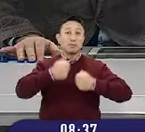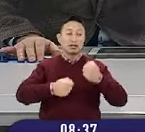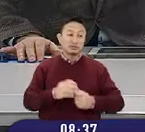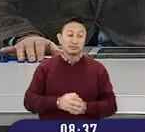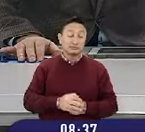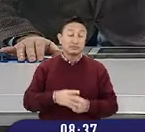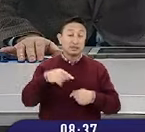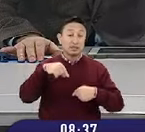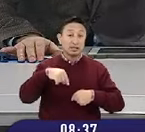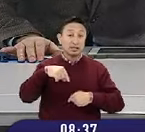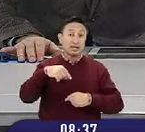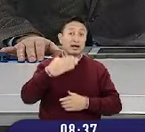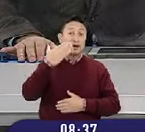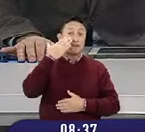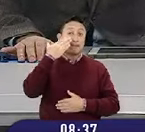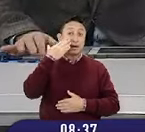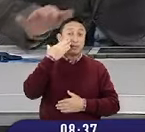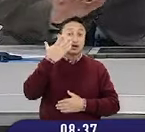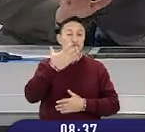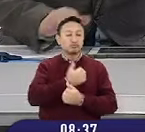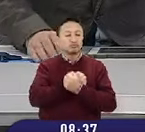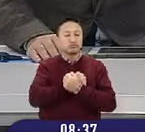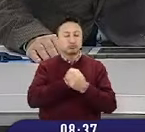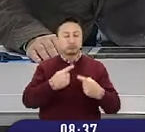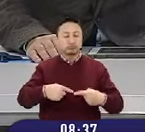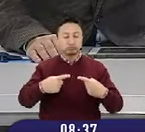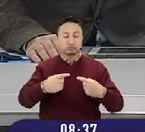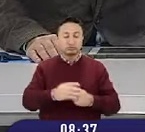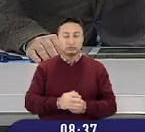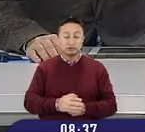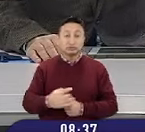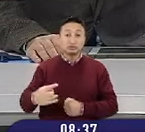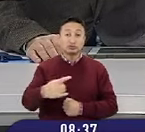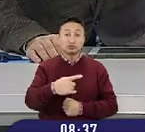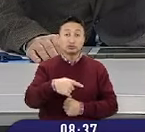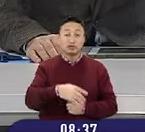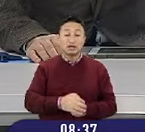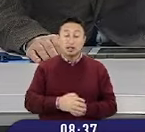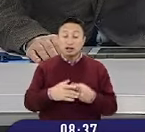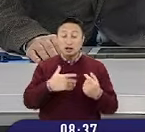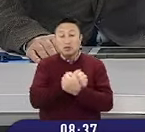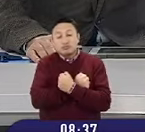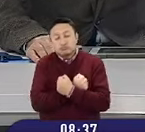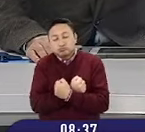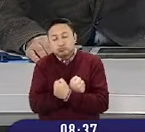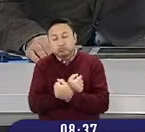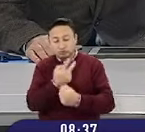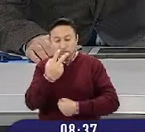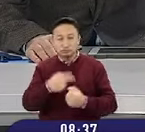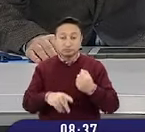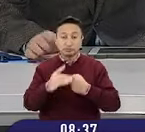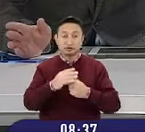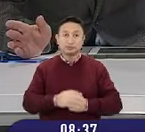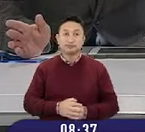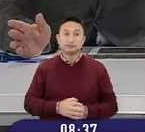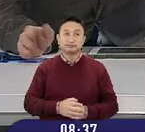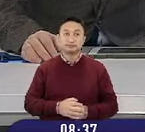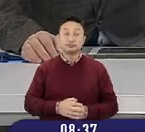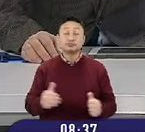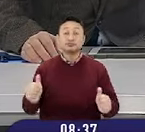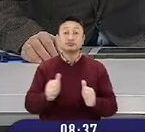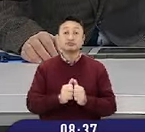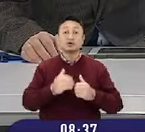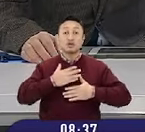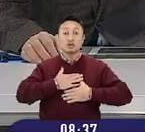festeja a la figura materna por su amor incondicional y su capacidad de entrega y devoción con sus hijos. Como parte de